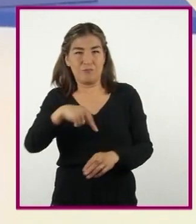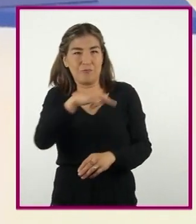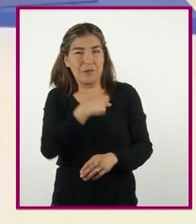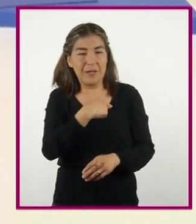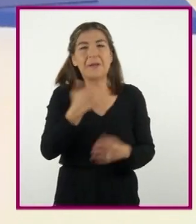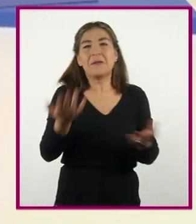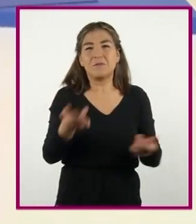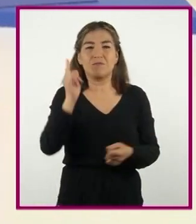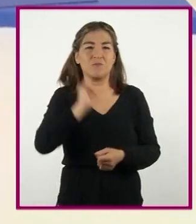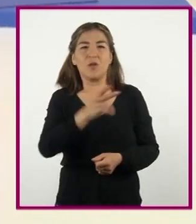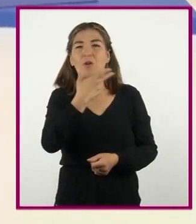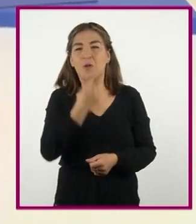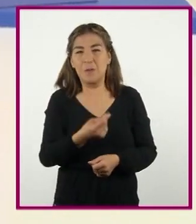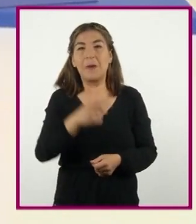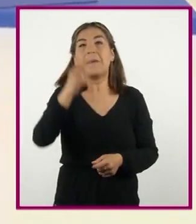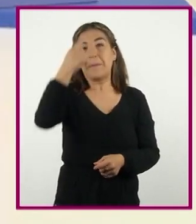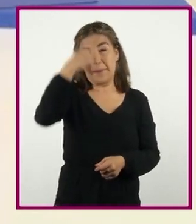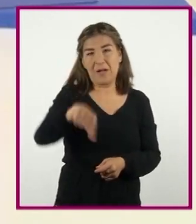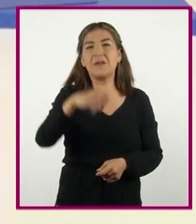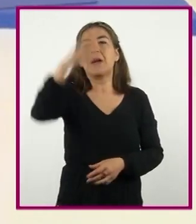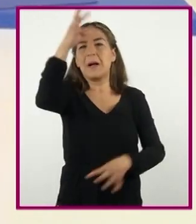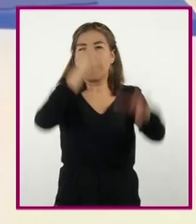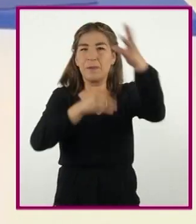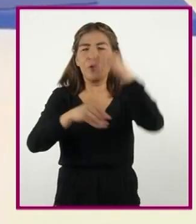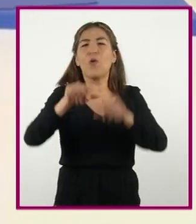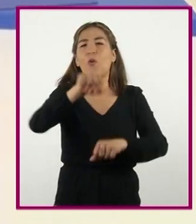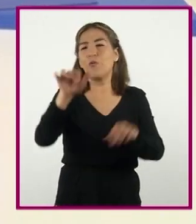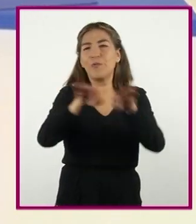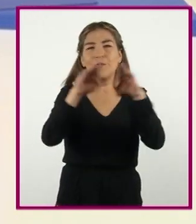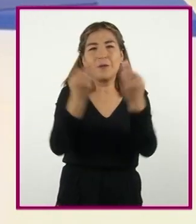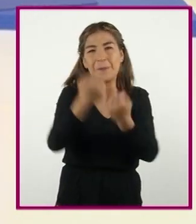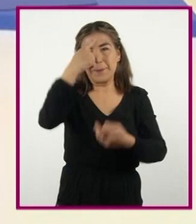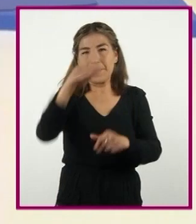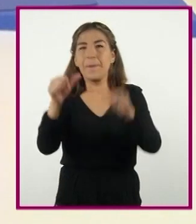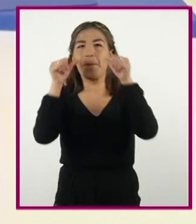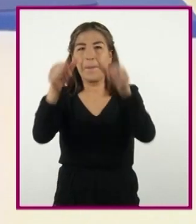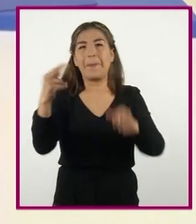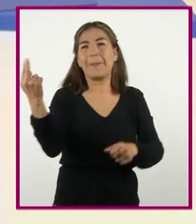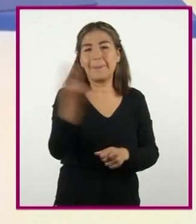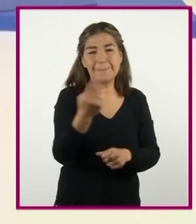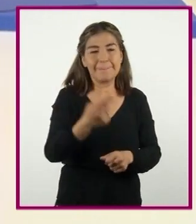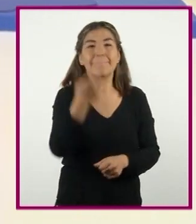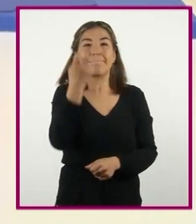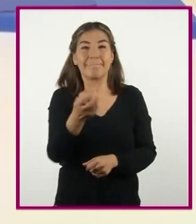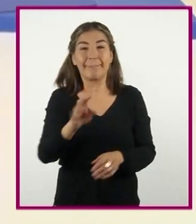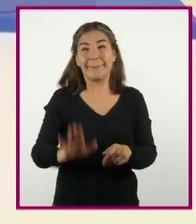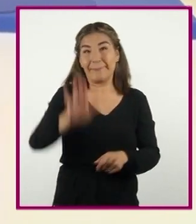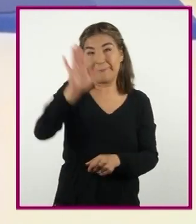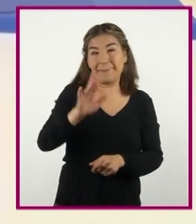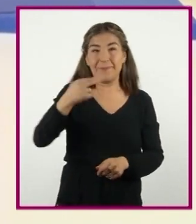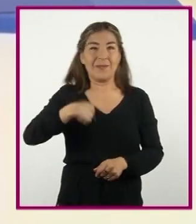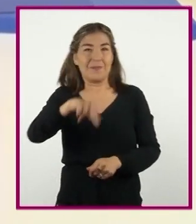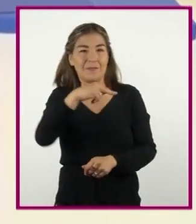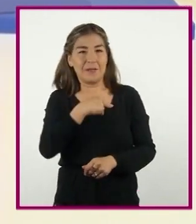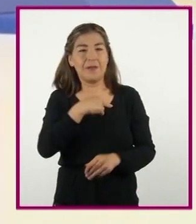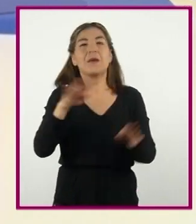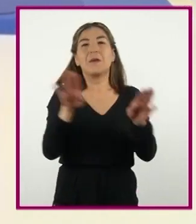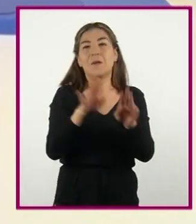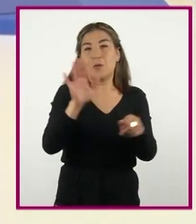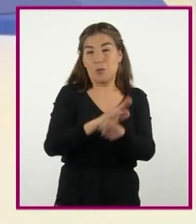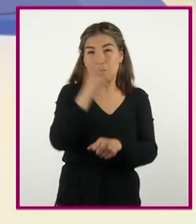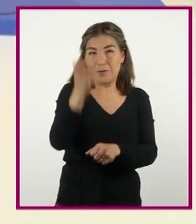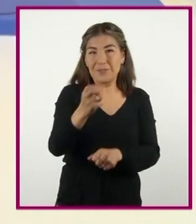y nosotros, y aprendemos otras formas de atender necesidades semejantes a las nuestras, y con